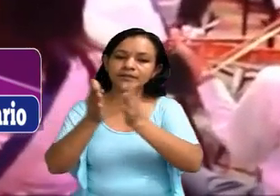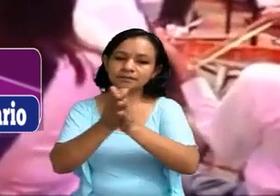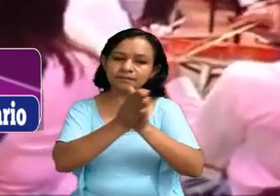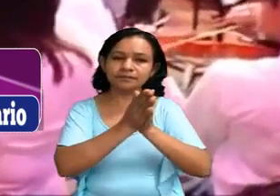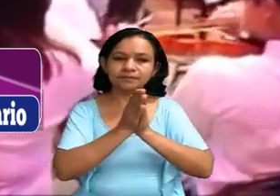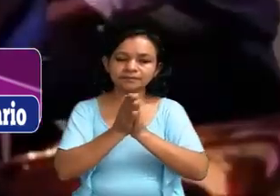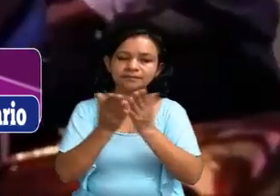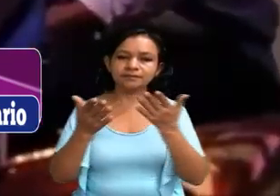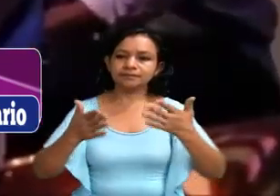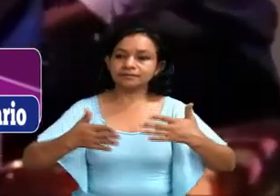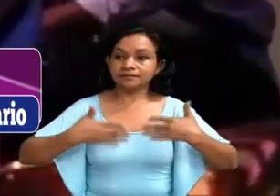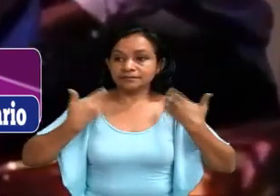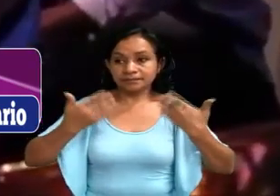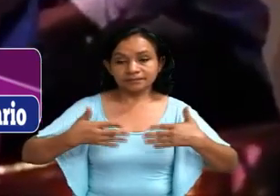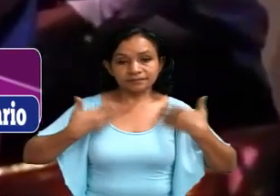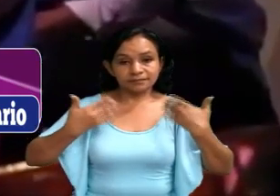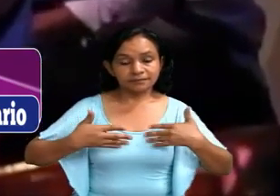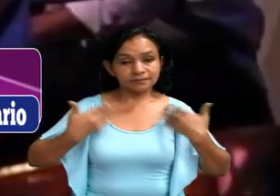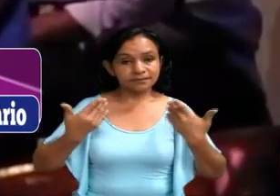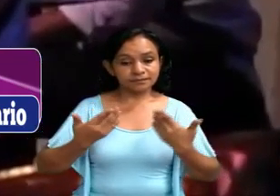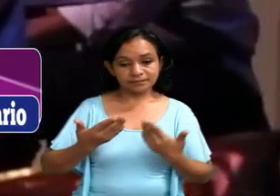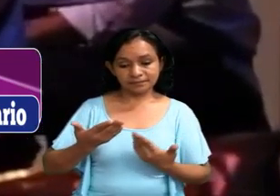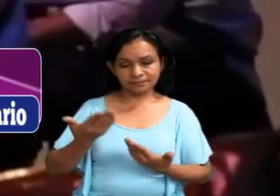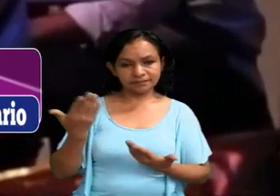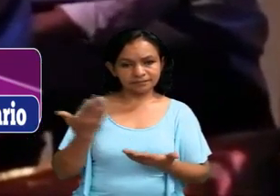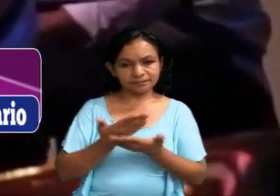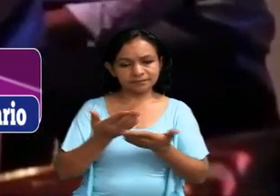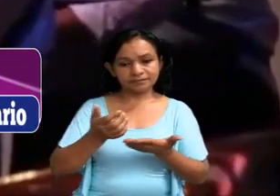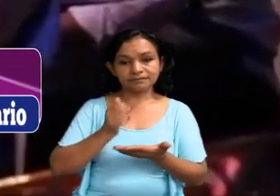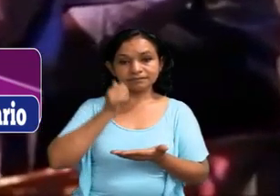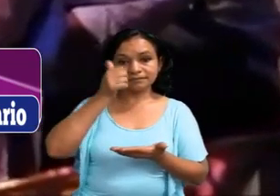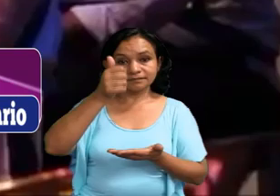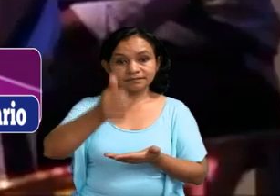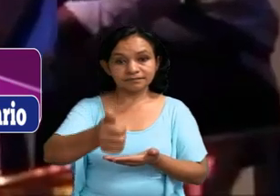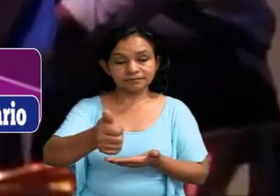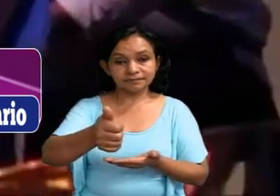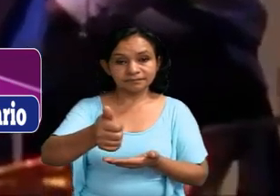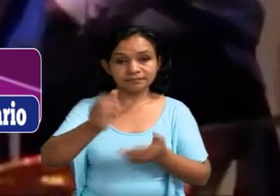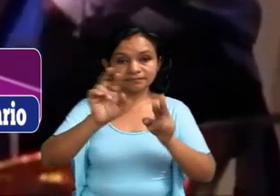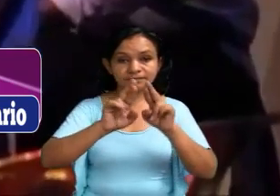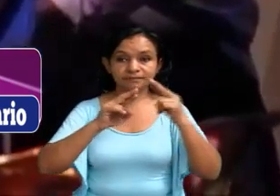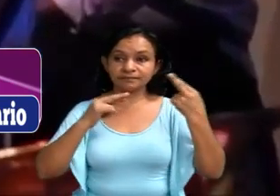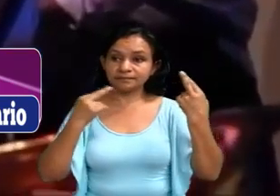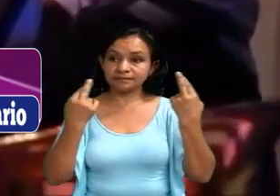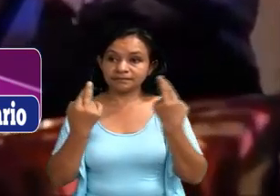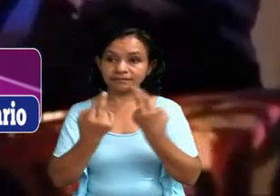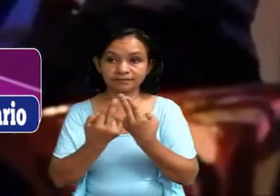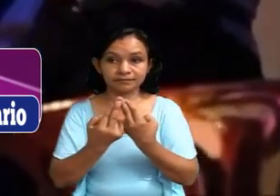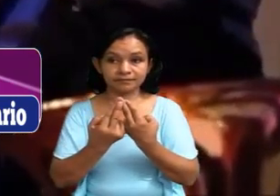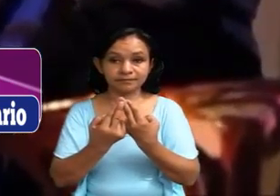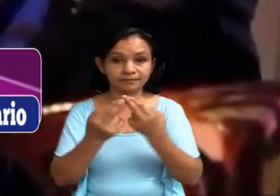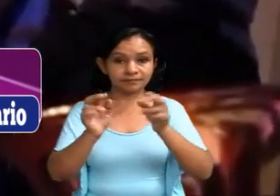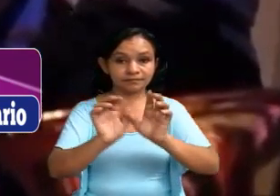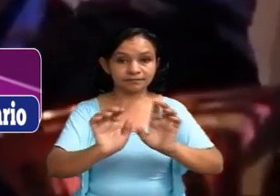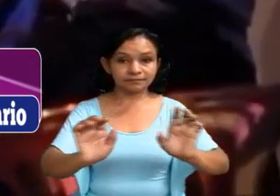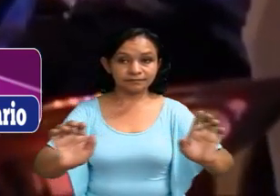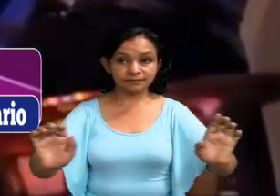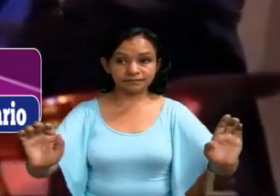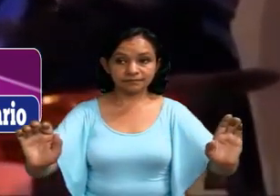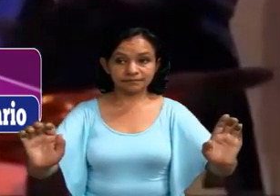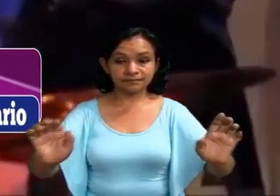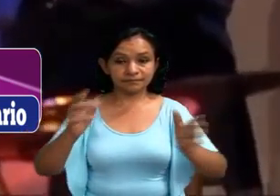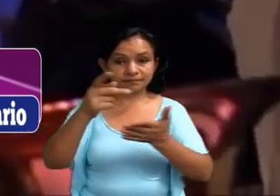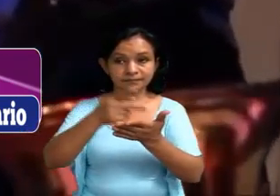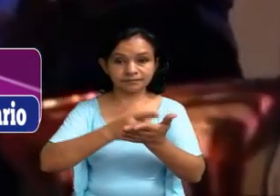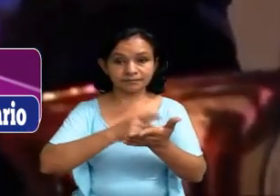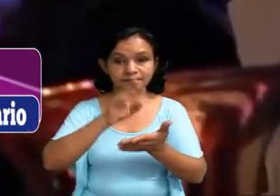mucho entusiasmo. Casualmente mañana vamos a tener un encuentro de todos estos niños del proyecto del